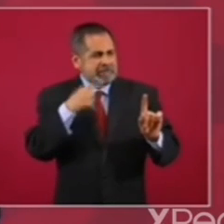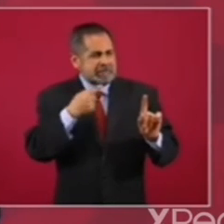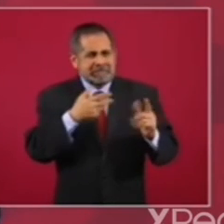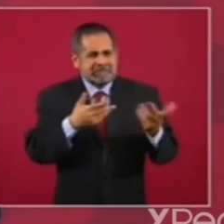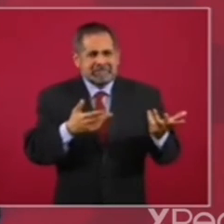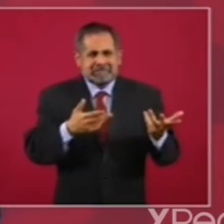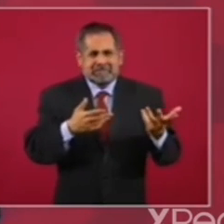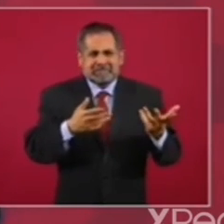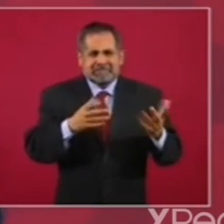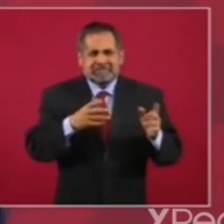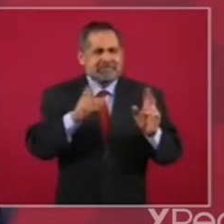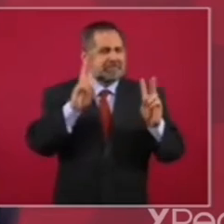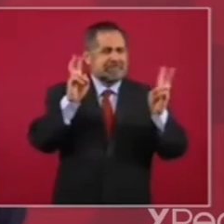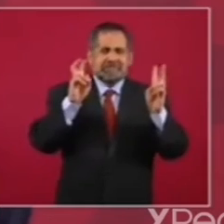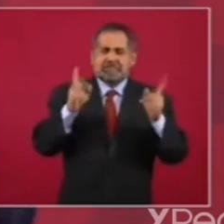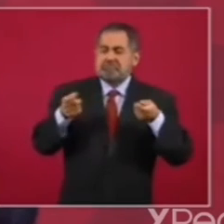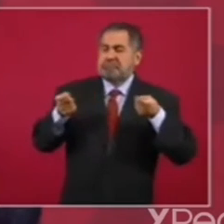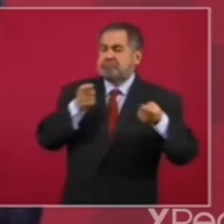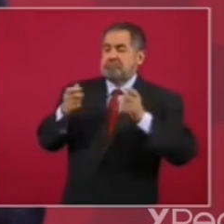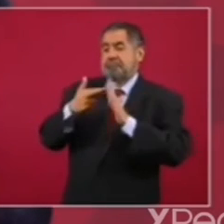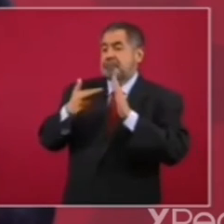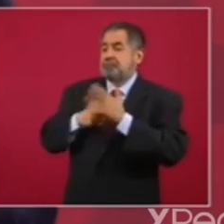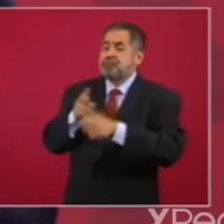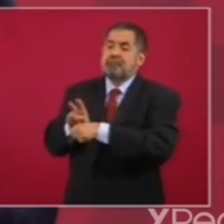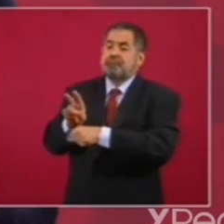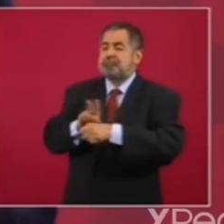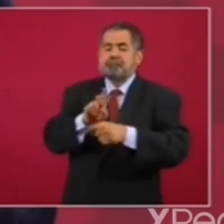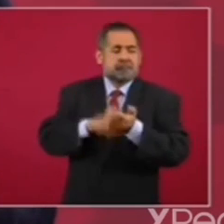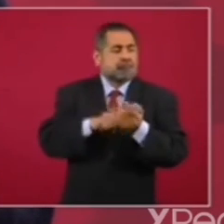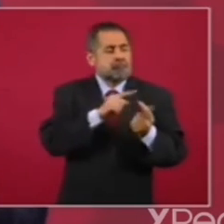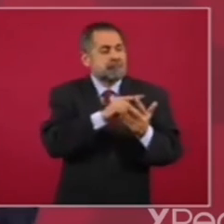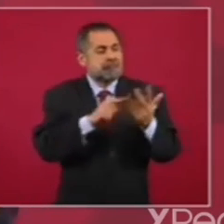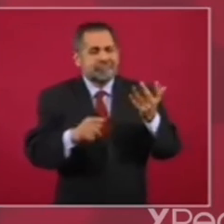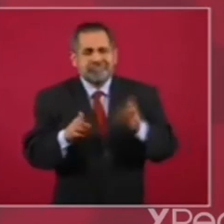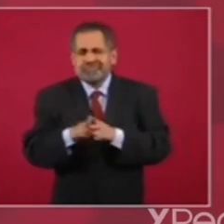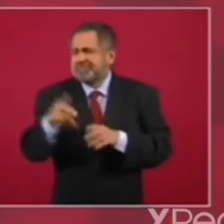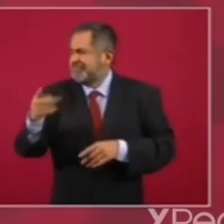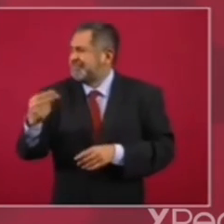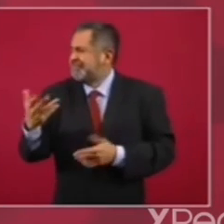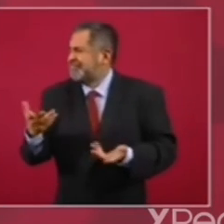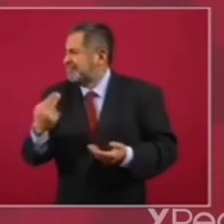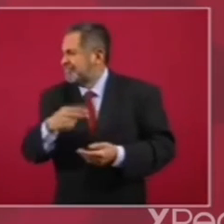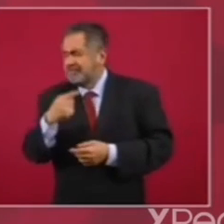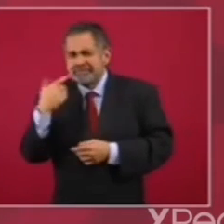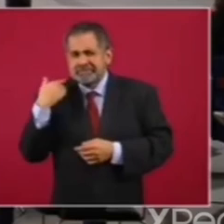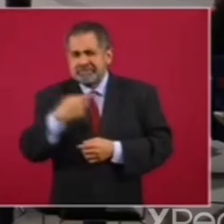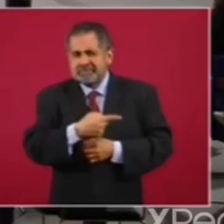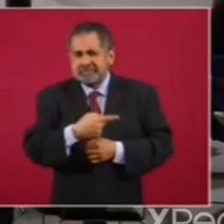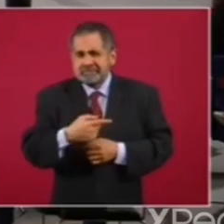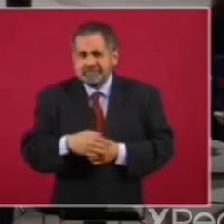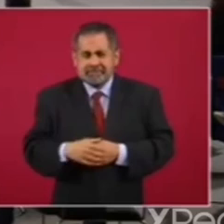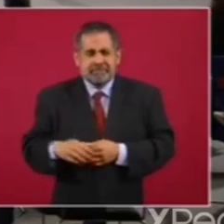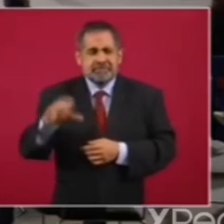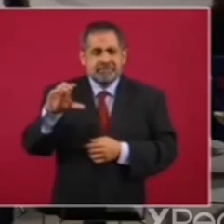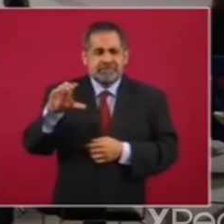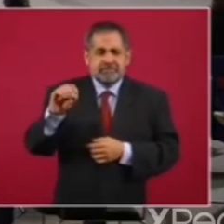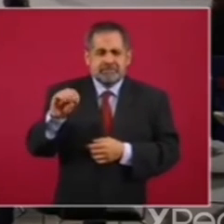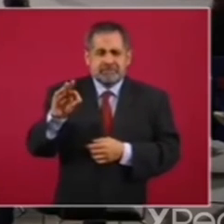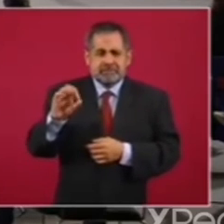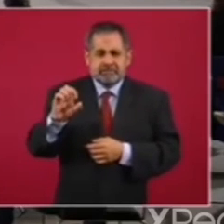todos estos órganos de regulación que crearon, ¿cómo se llama este del